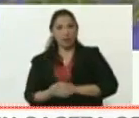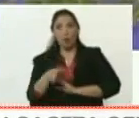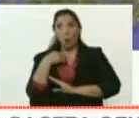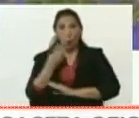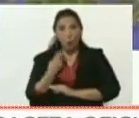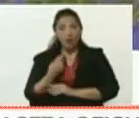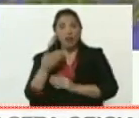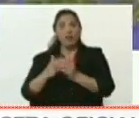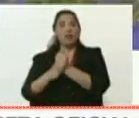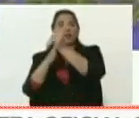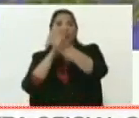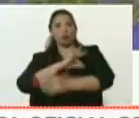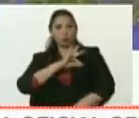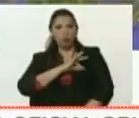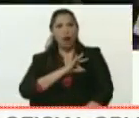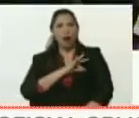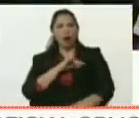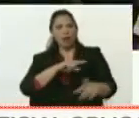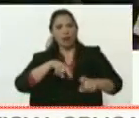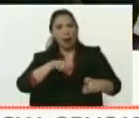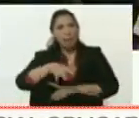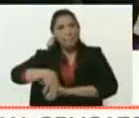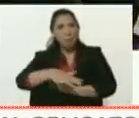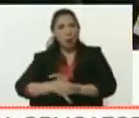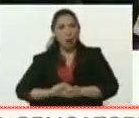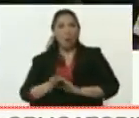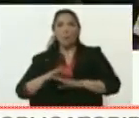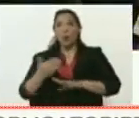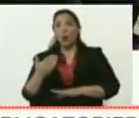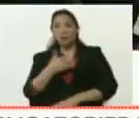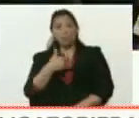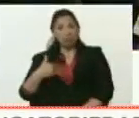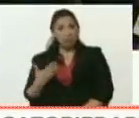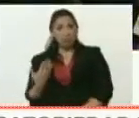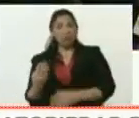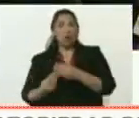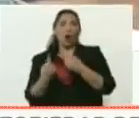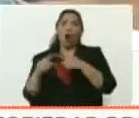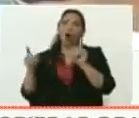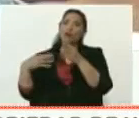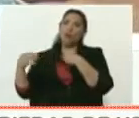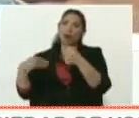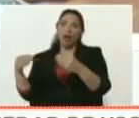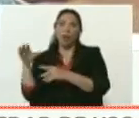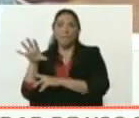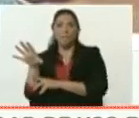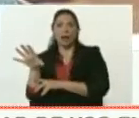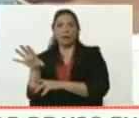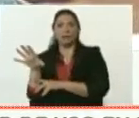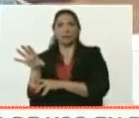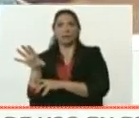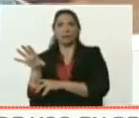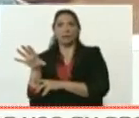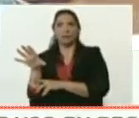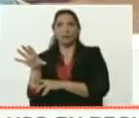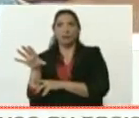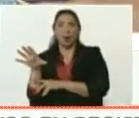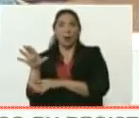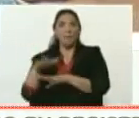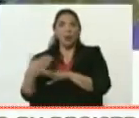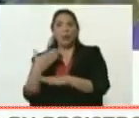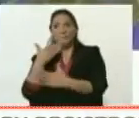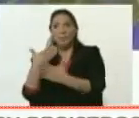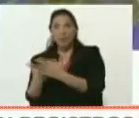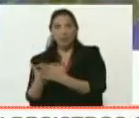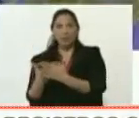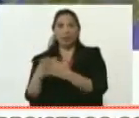jóvenes líderes de los campos por querer otro modelo de país, por pedir